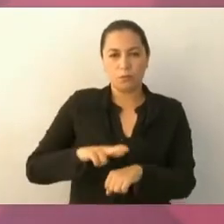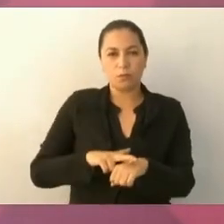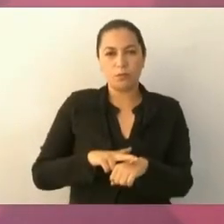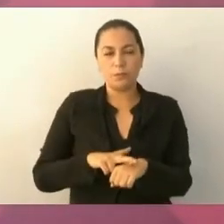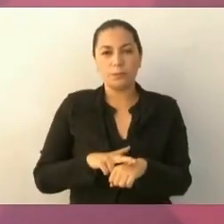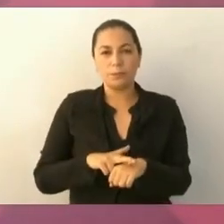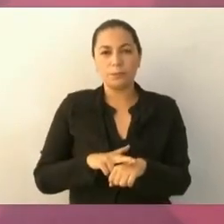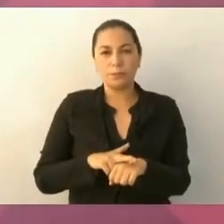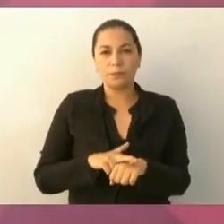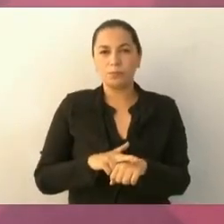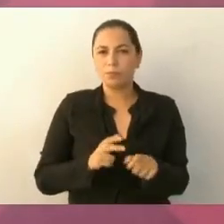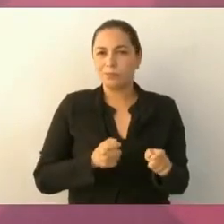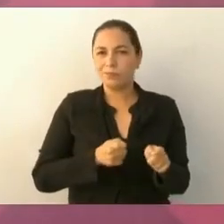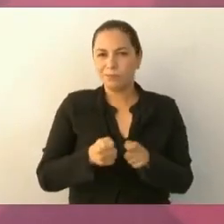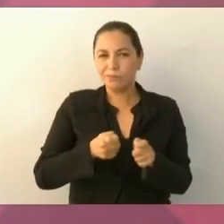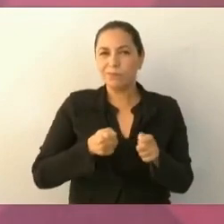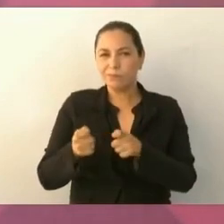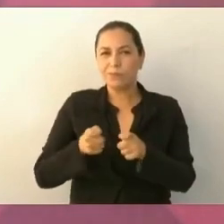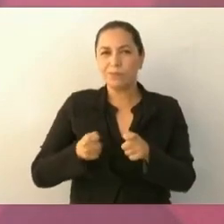un